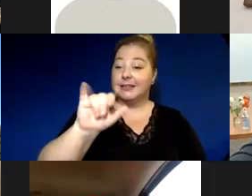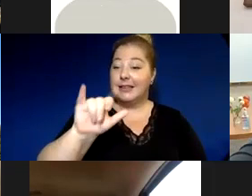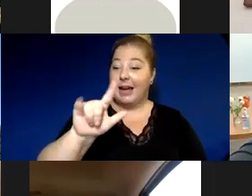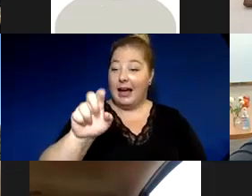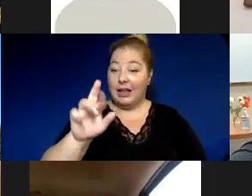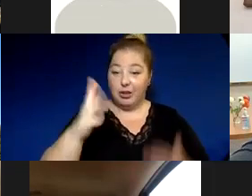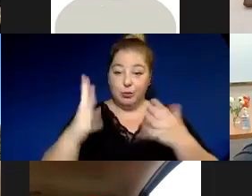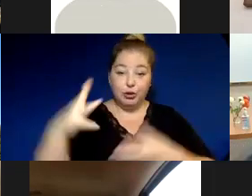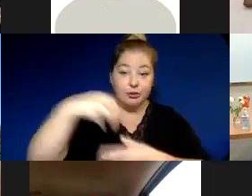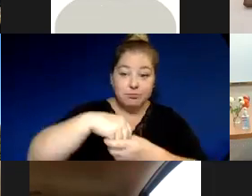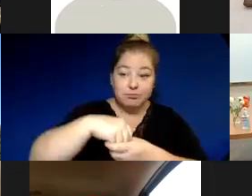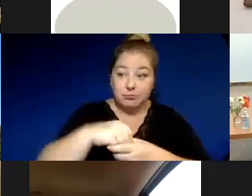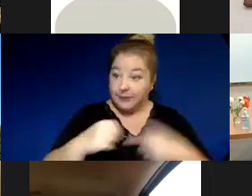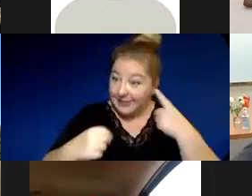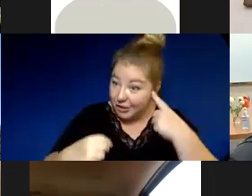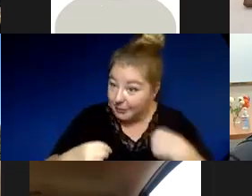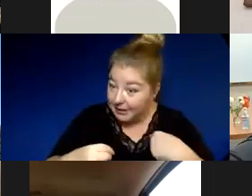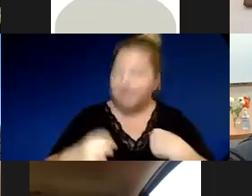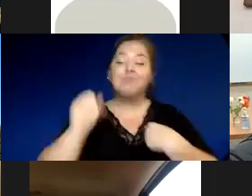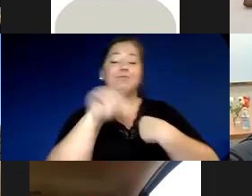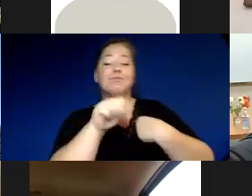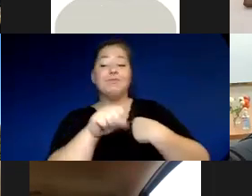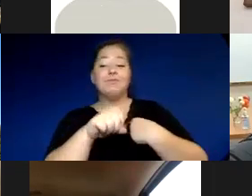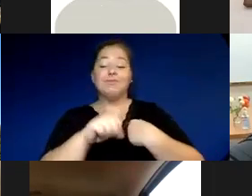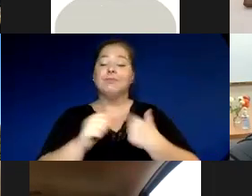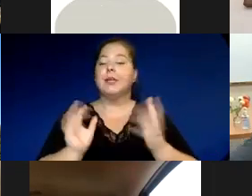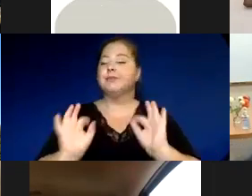¿Me oyen? Sí. Gracias.